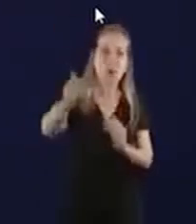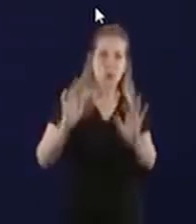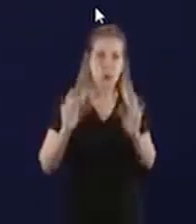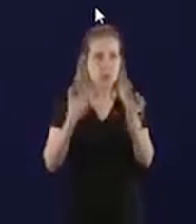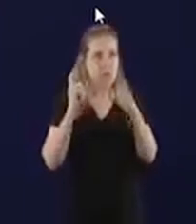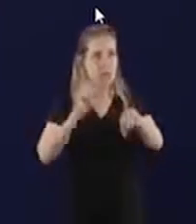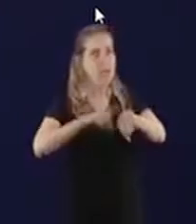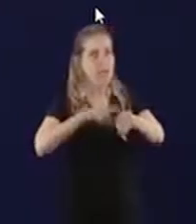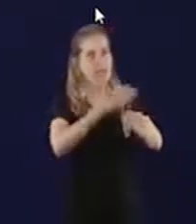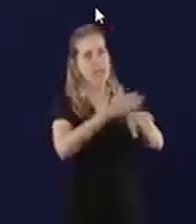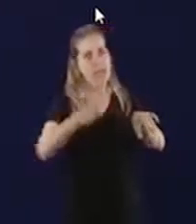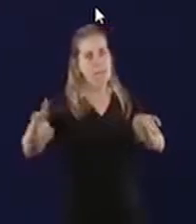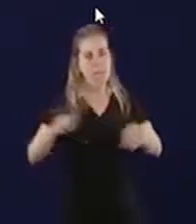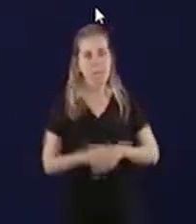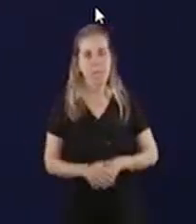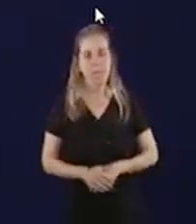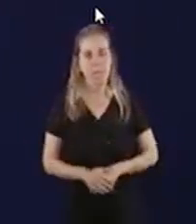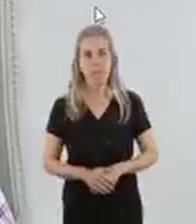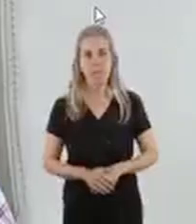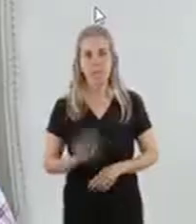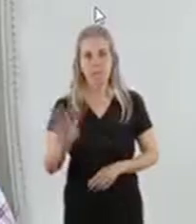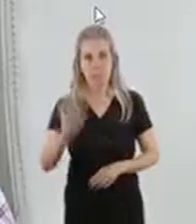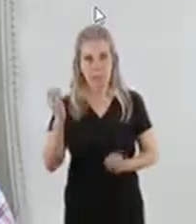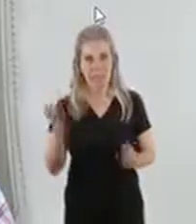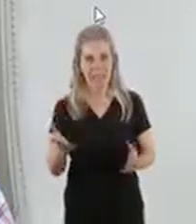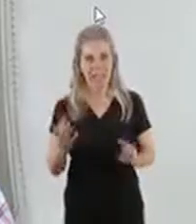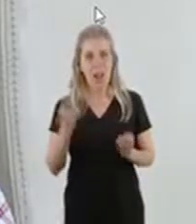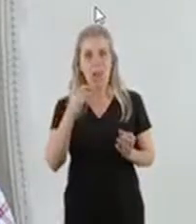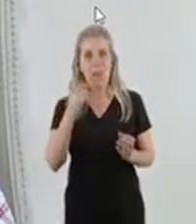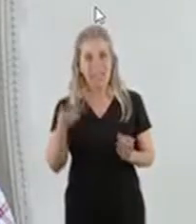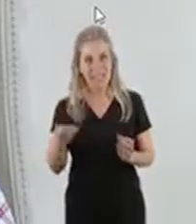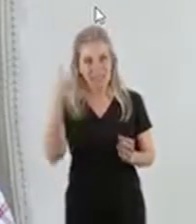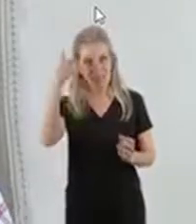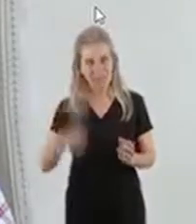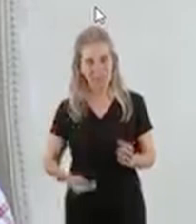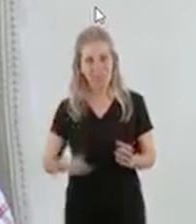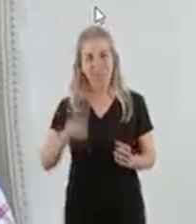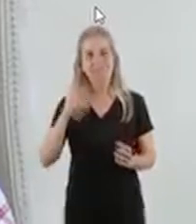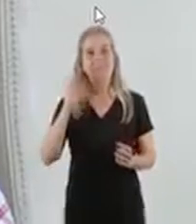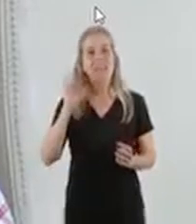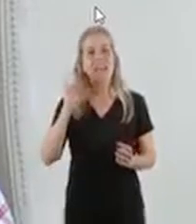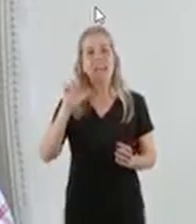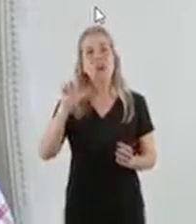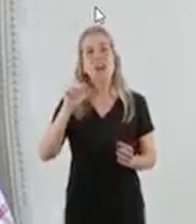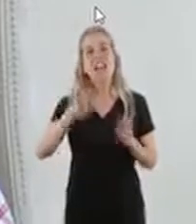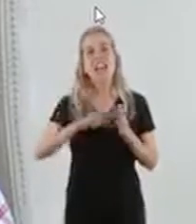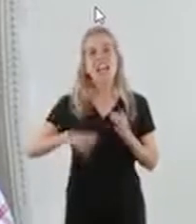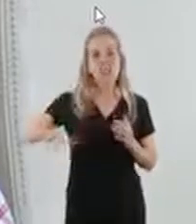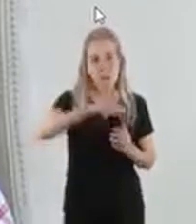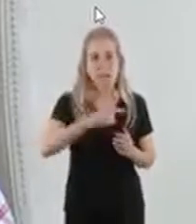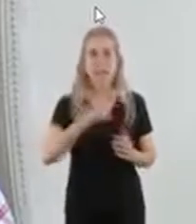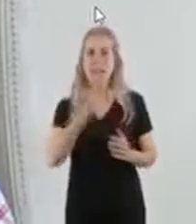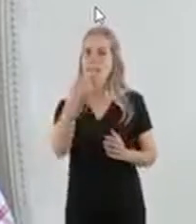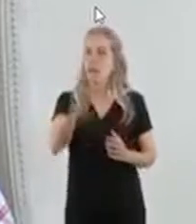mucho tiempo de de armar qué tal Manuel Buen día Manuel Martín Fernández para radio de la ciudad quería consultarte por por el conflicto